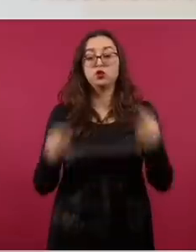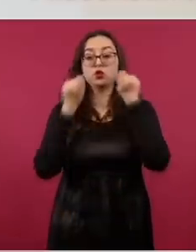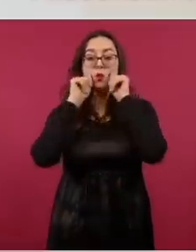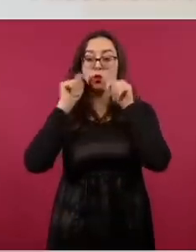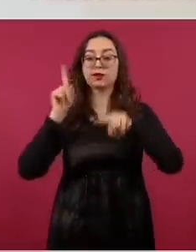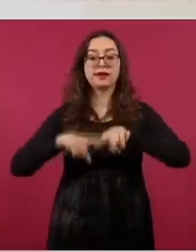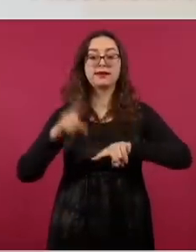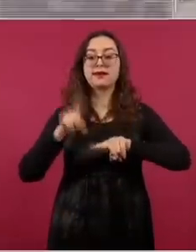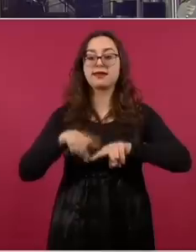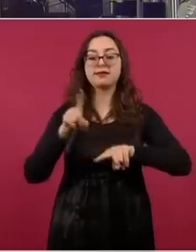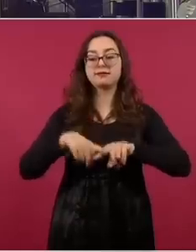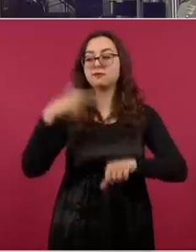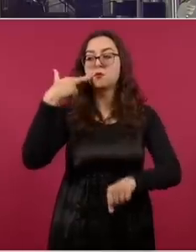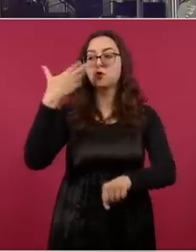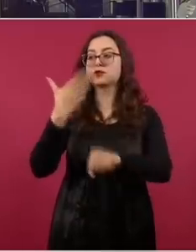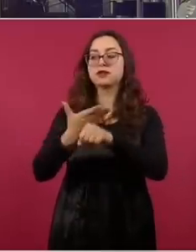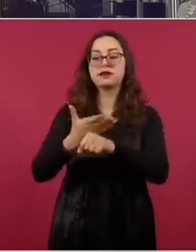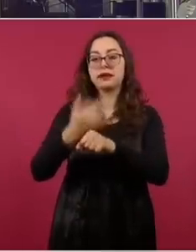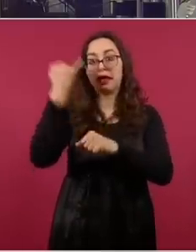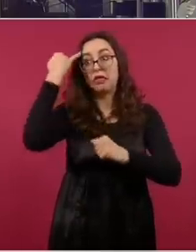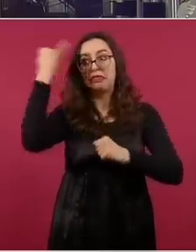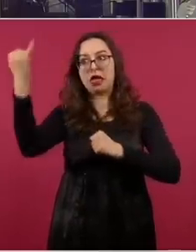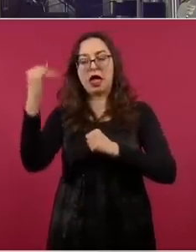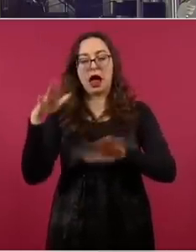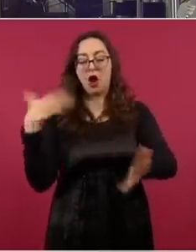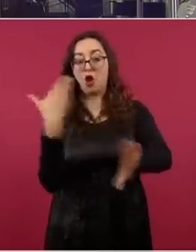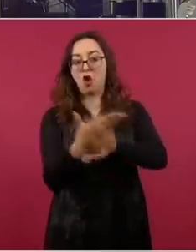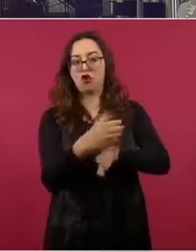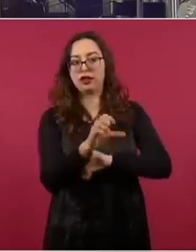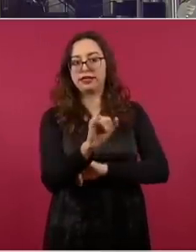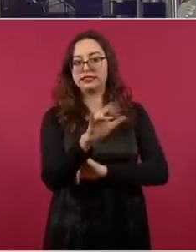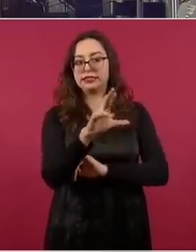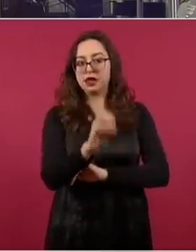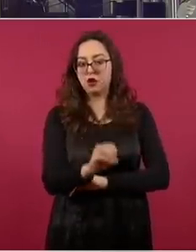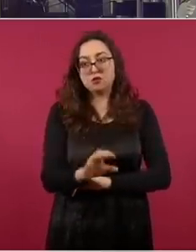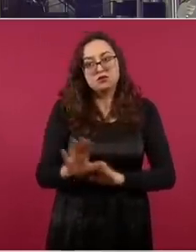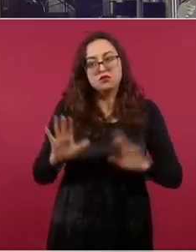sea no hay privilegios